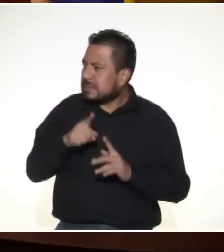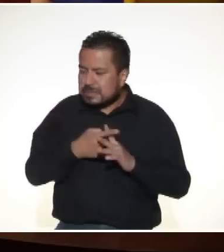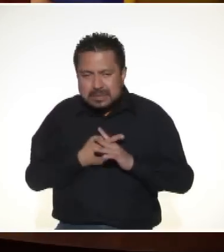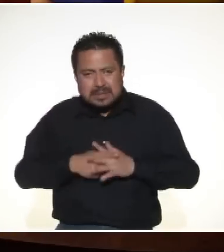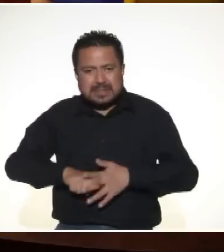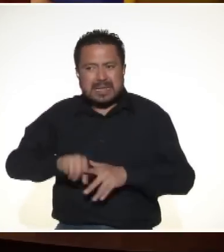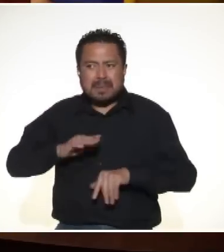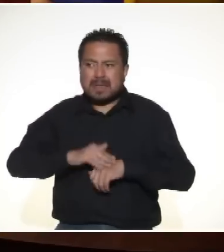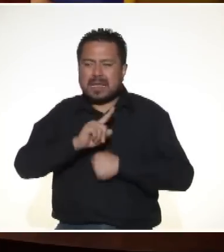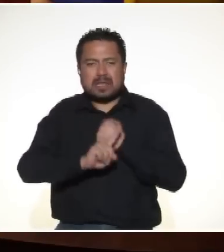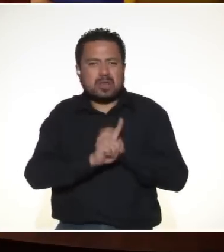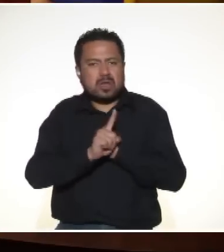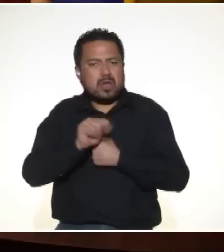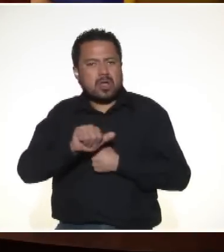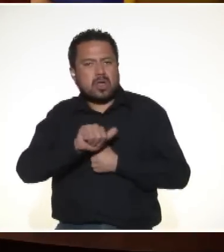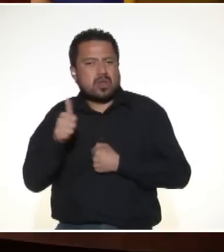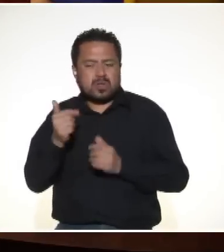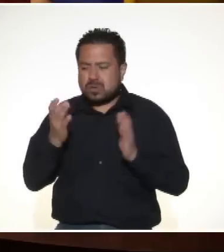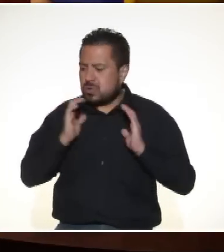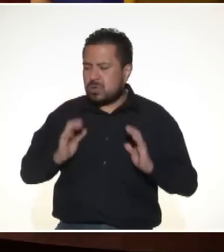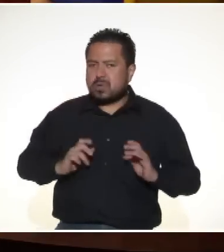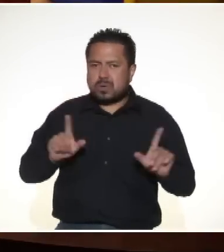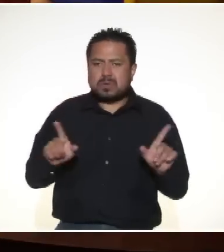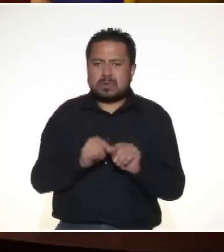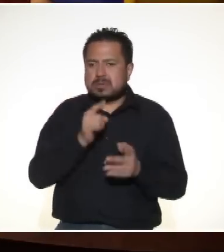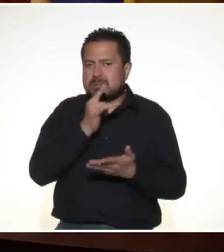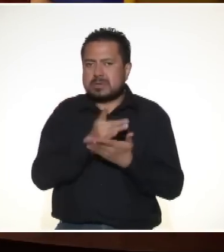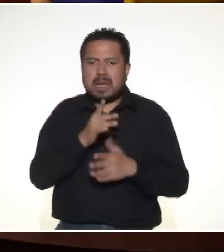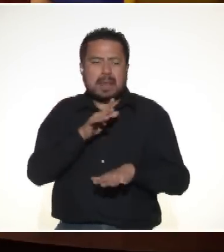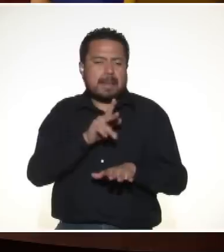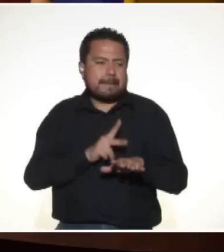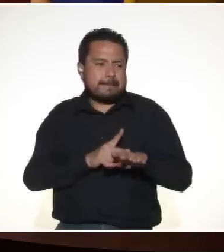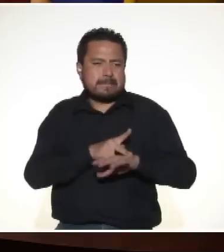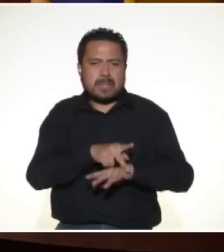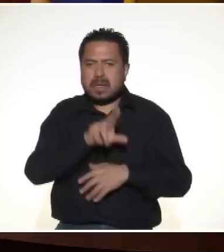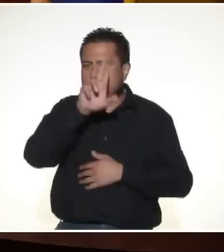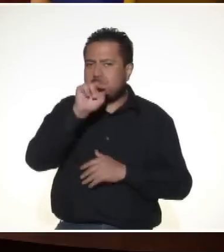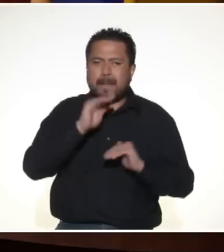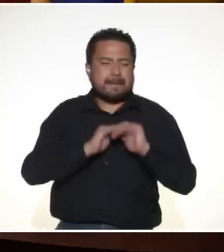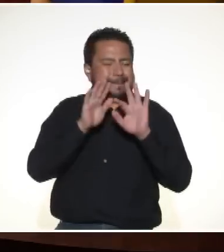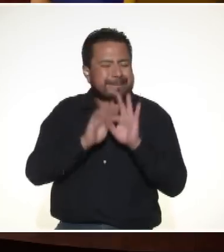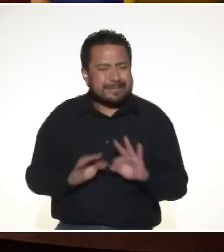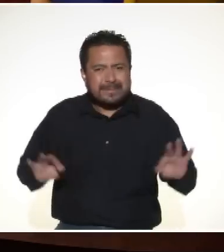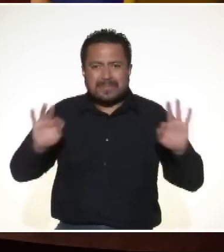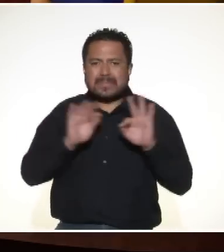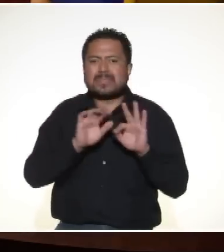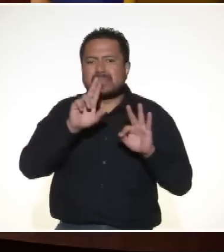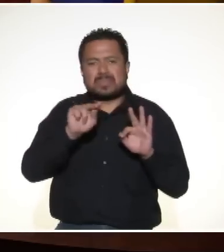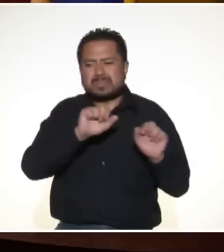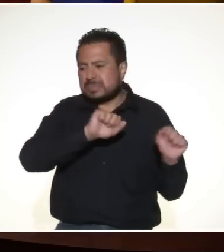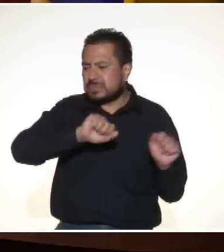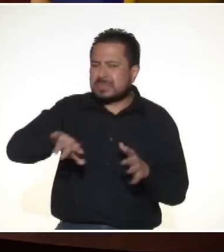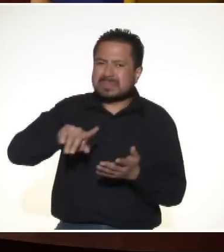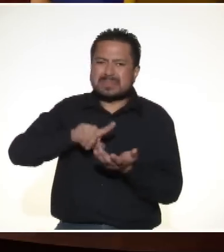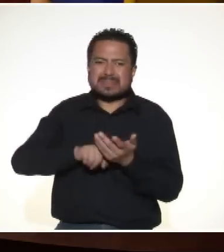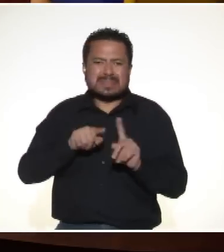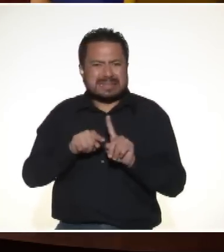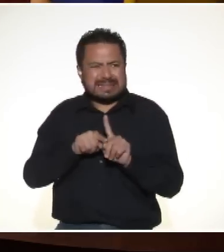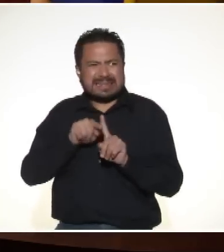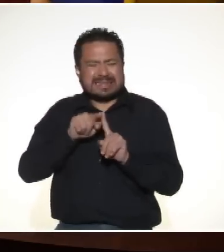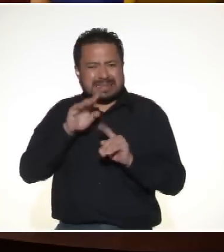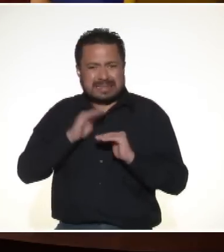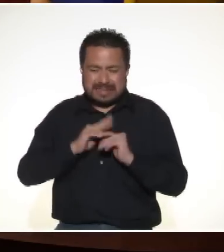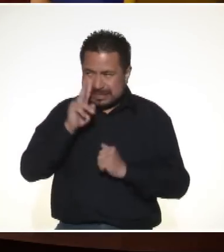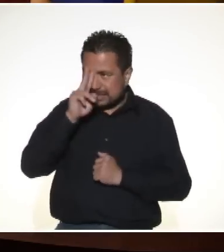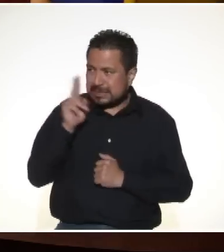haber daños en otros órganos, no solamente a nivel de la piel. Entonces es súper importante no mantenerlos a temperaturas